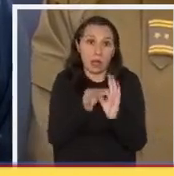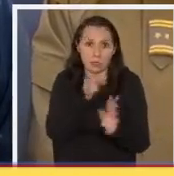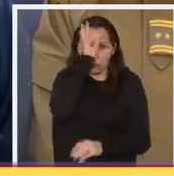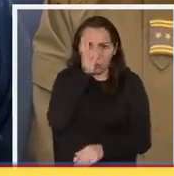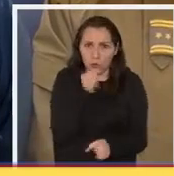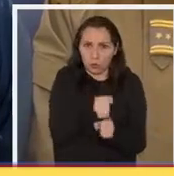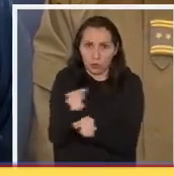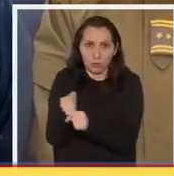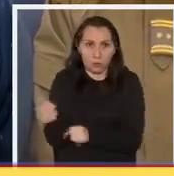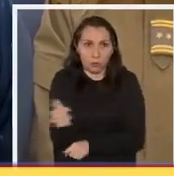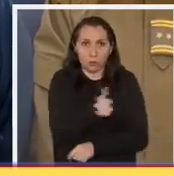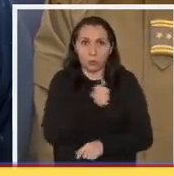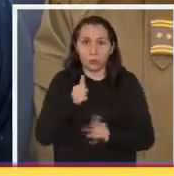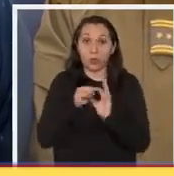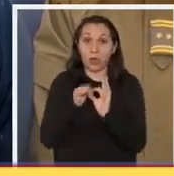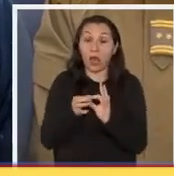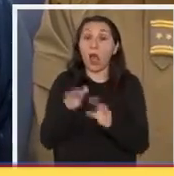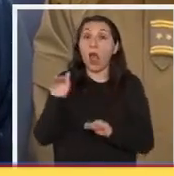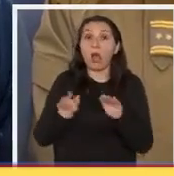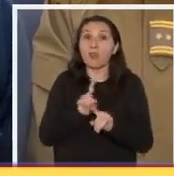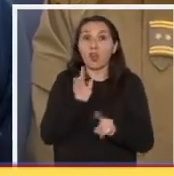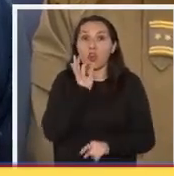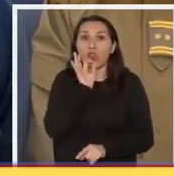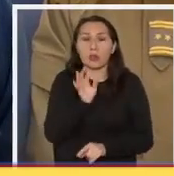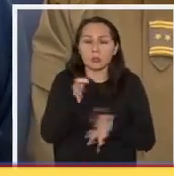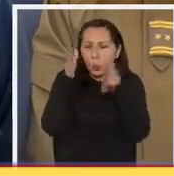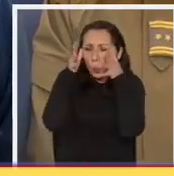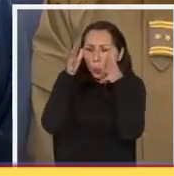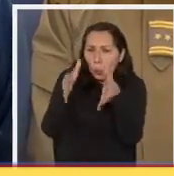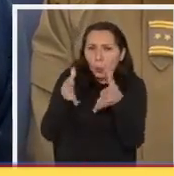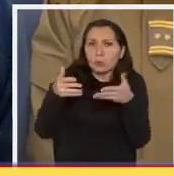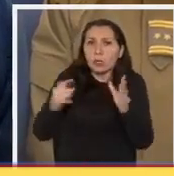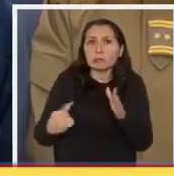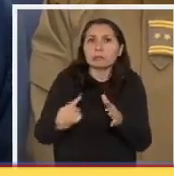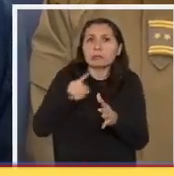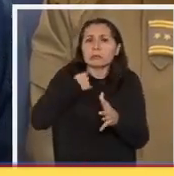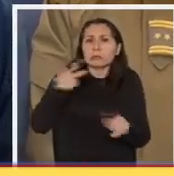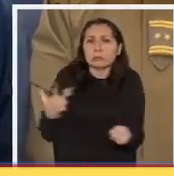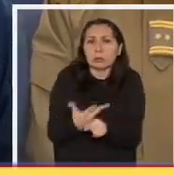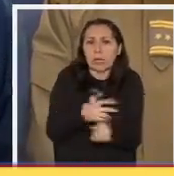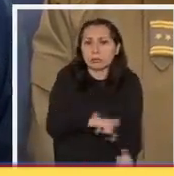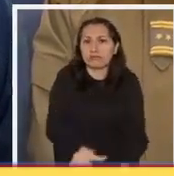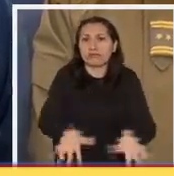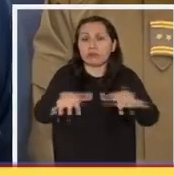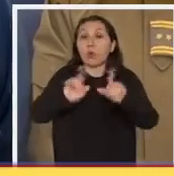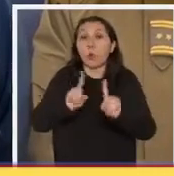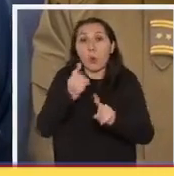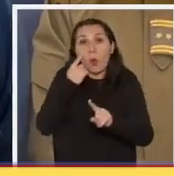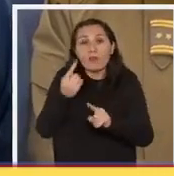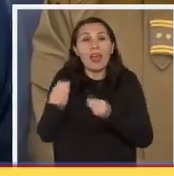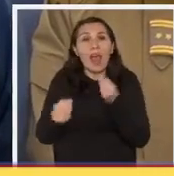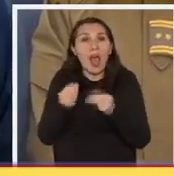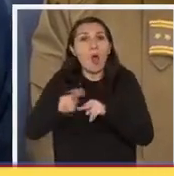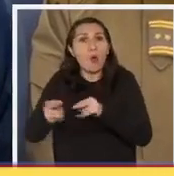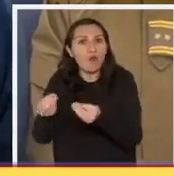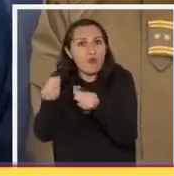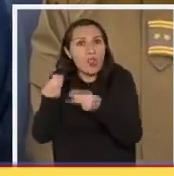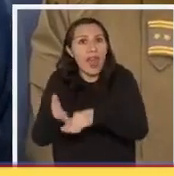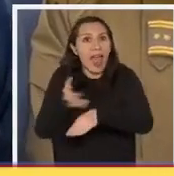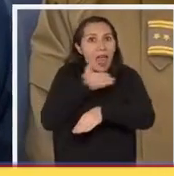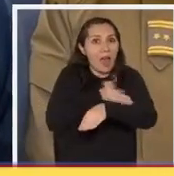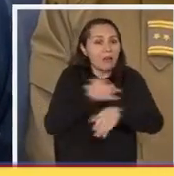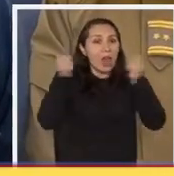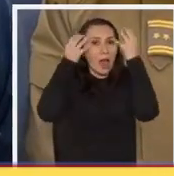los trabajadores y trabajadoras. Eso muchas veces no se dice y nos centramos solamente en los efectos de la tragedia, pero veamos también las cosas que se hicieron bien,